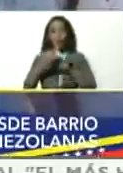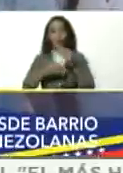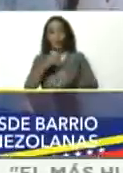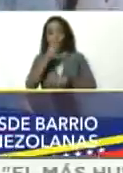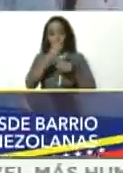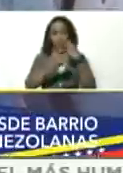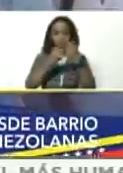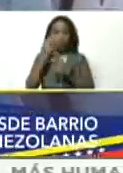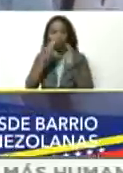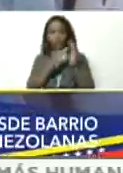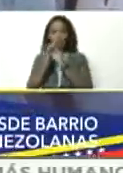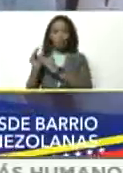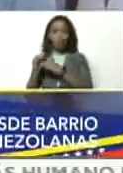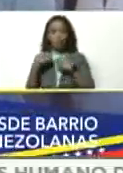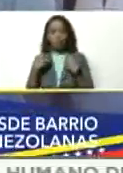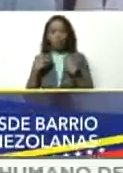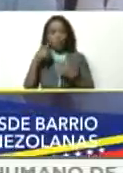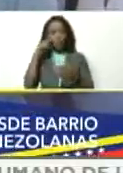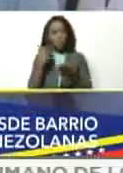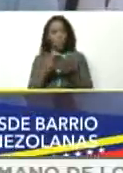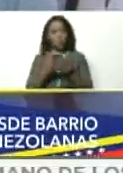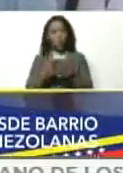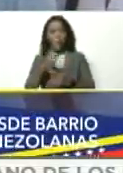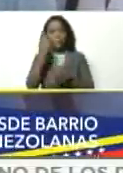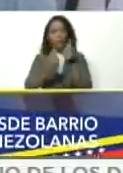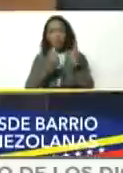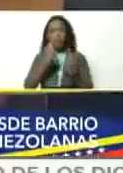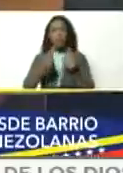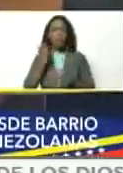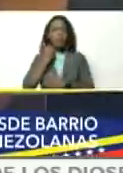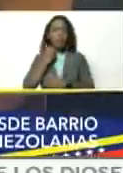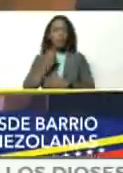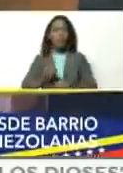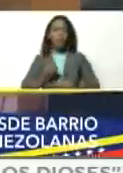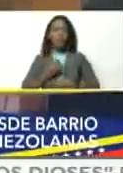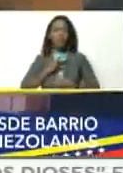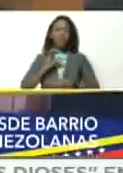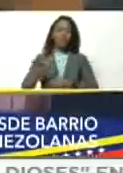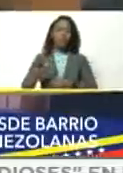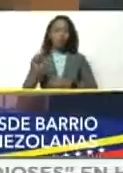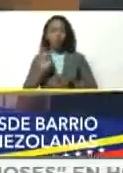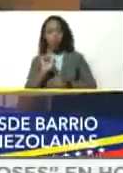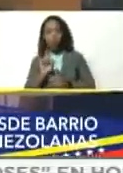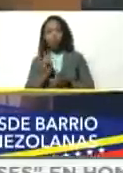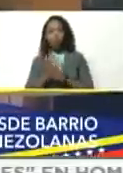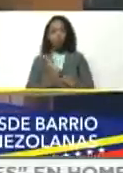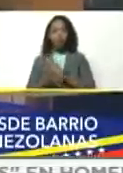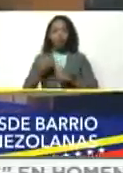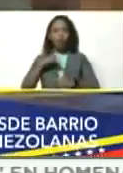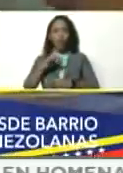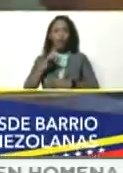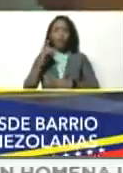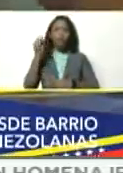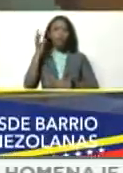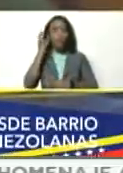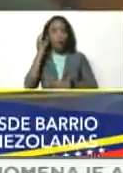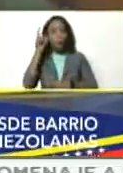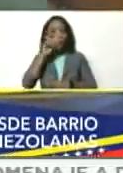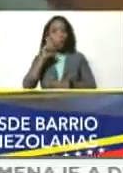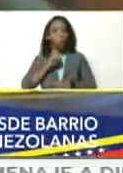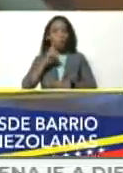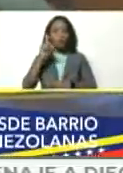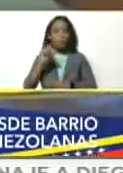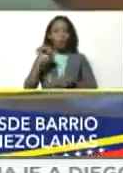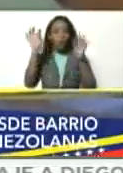visita casa a casa para verificar los pacientes con enfermedades crónicas no transmisibles. Nuestras prenatales también están siendo atendidas